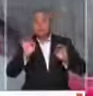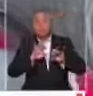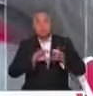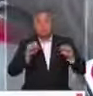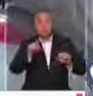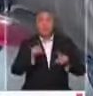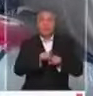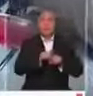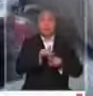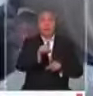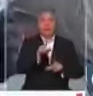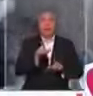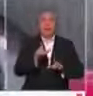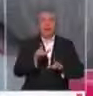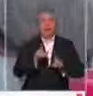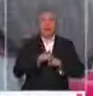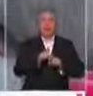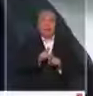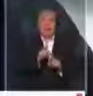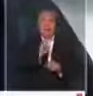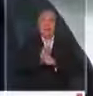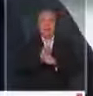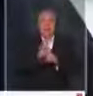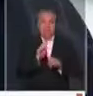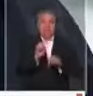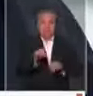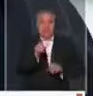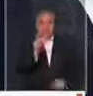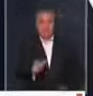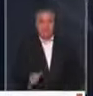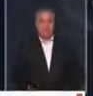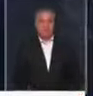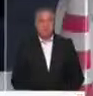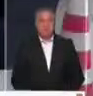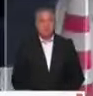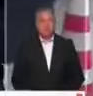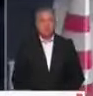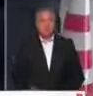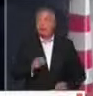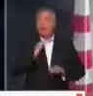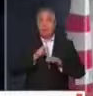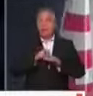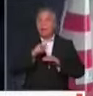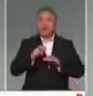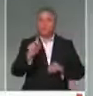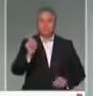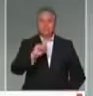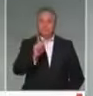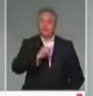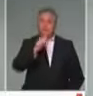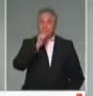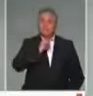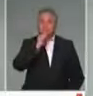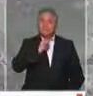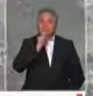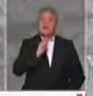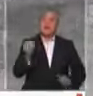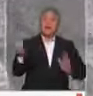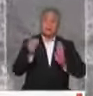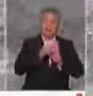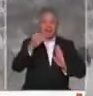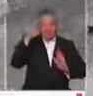y mejor aterrizaje. Ah, vamos. Pero no saltamos. Aún nos falta muchísimo para aprender y entrenar.